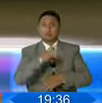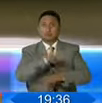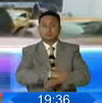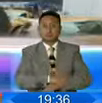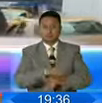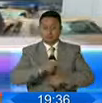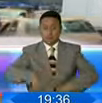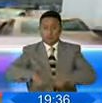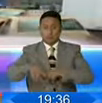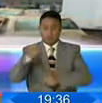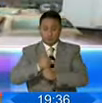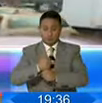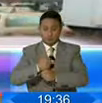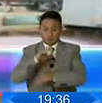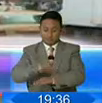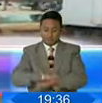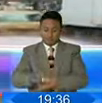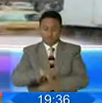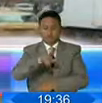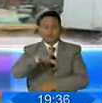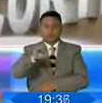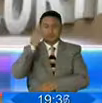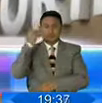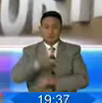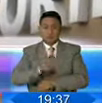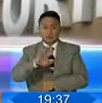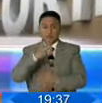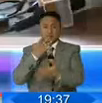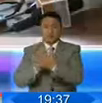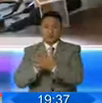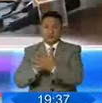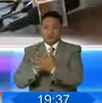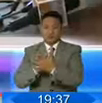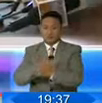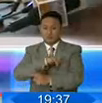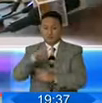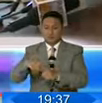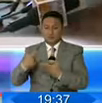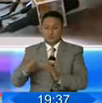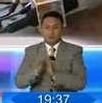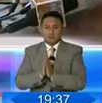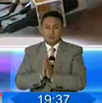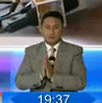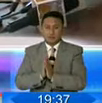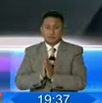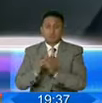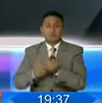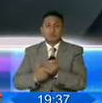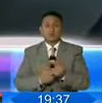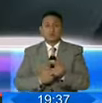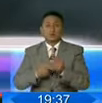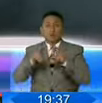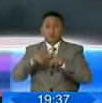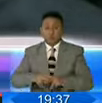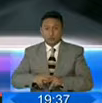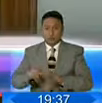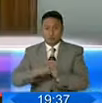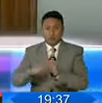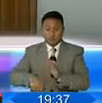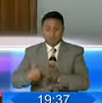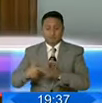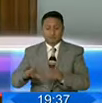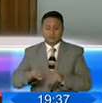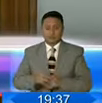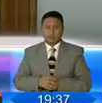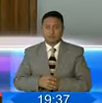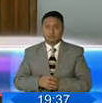lugar de trabajo y pasó más de 30 días privado de su libertad, hasta que el recurso de revisión presentado por su abogado defensor fue aceptado.